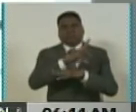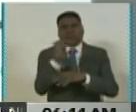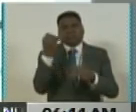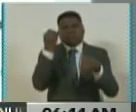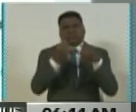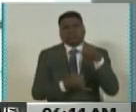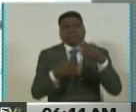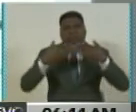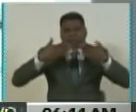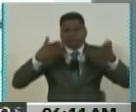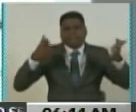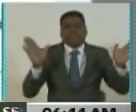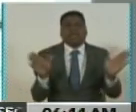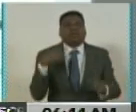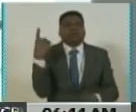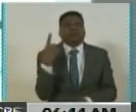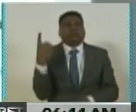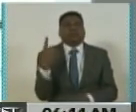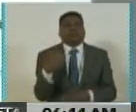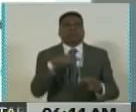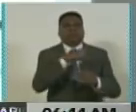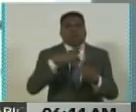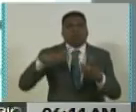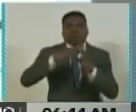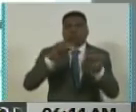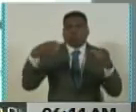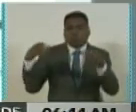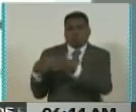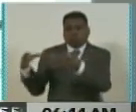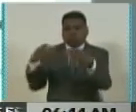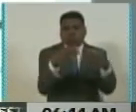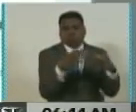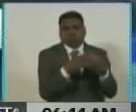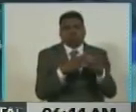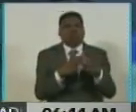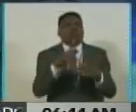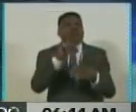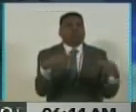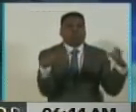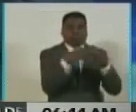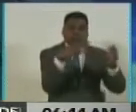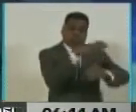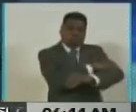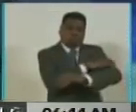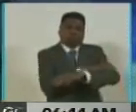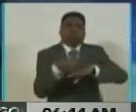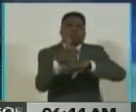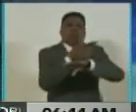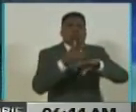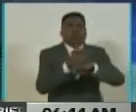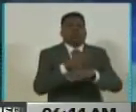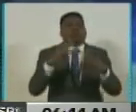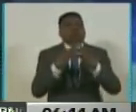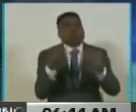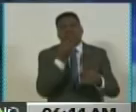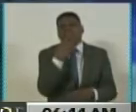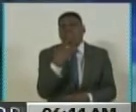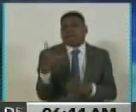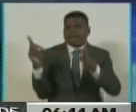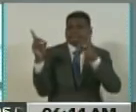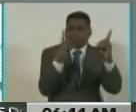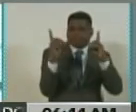está abierto, solo que debe ser con todos los sectores, tanto en contra como a favor del gobierno. Es la opinión de Cipriano